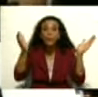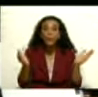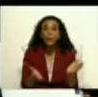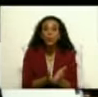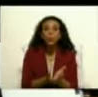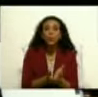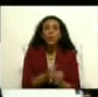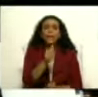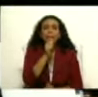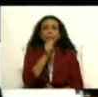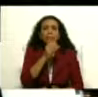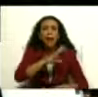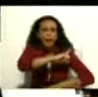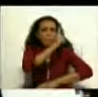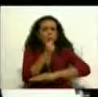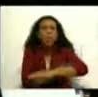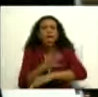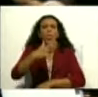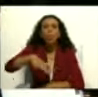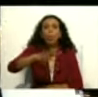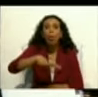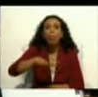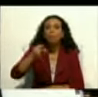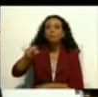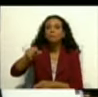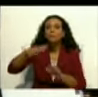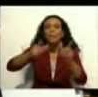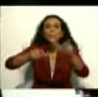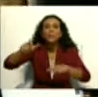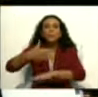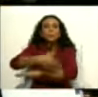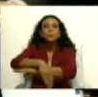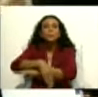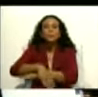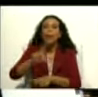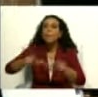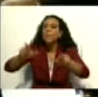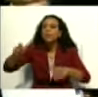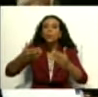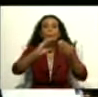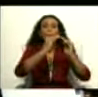mundo que el poder constituyente está en la calle, que el